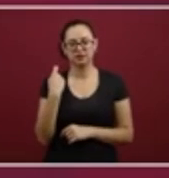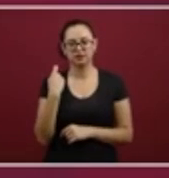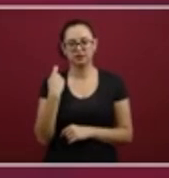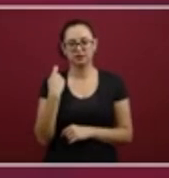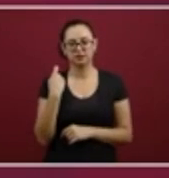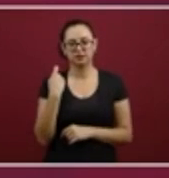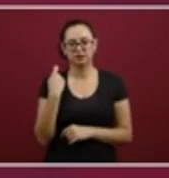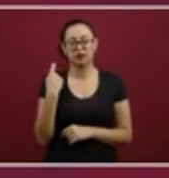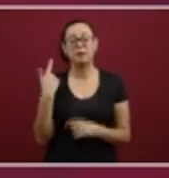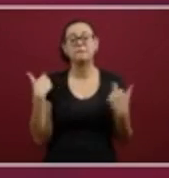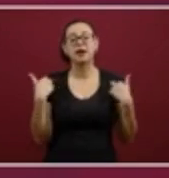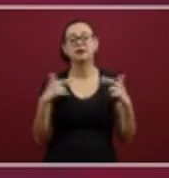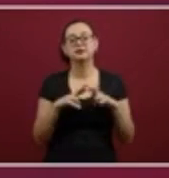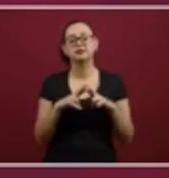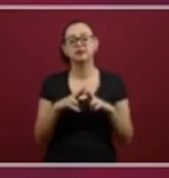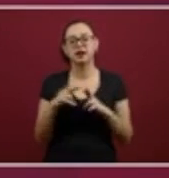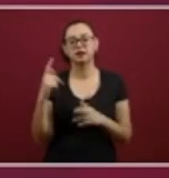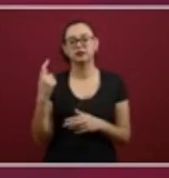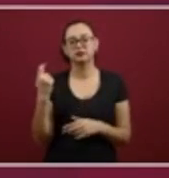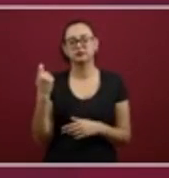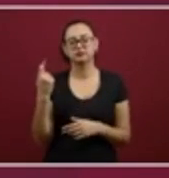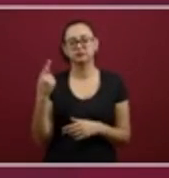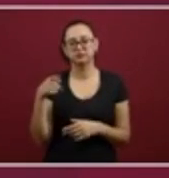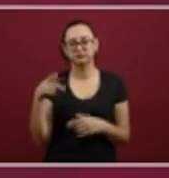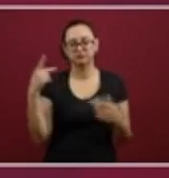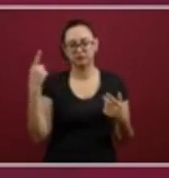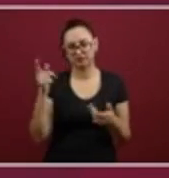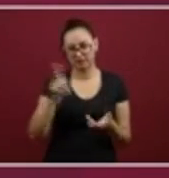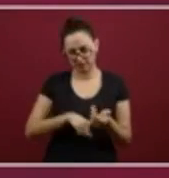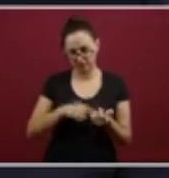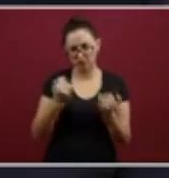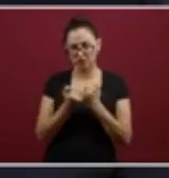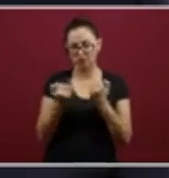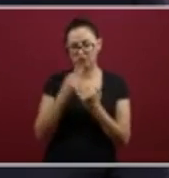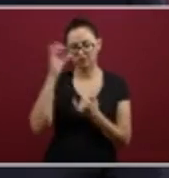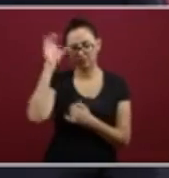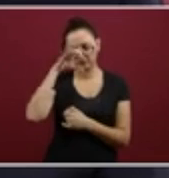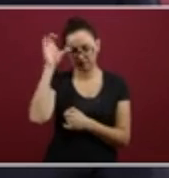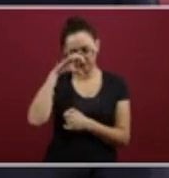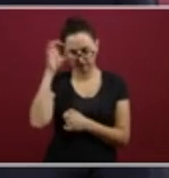de la Facultad de Ciencias Políticas,